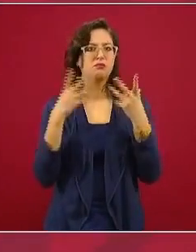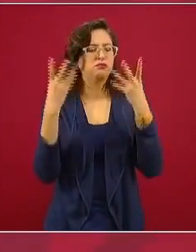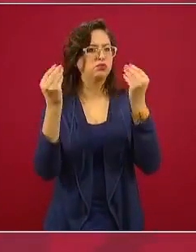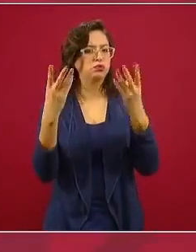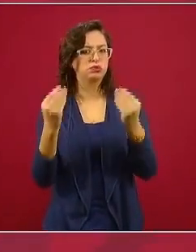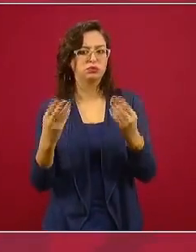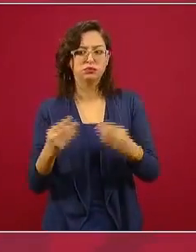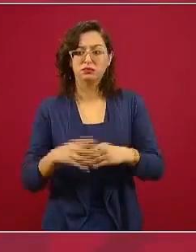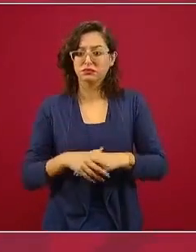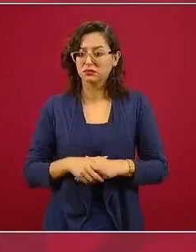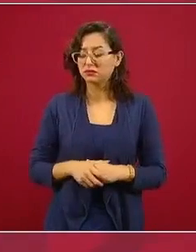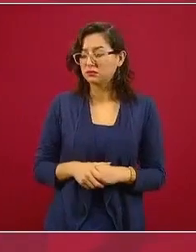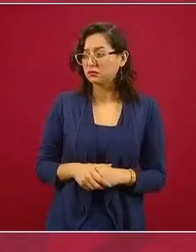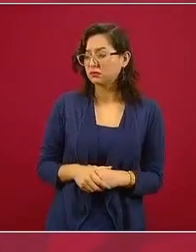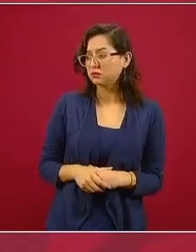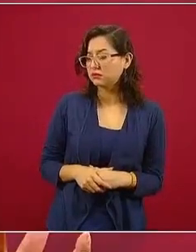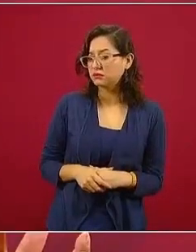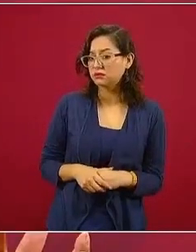muy sencilla.